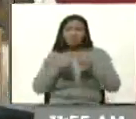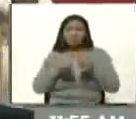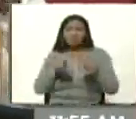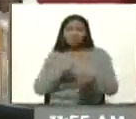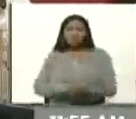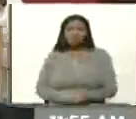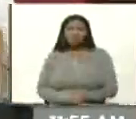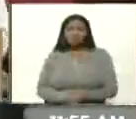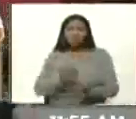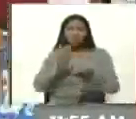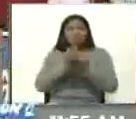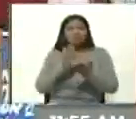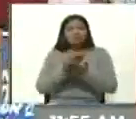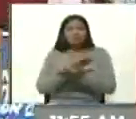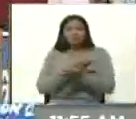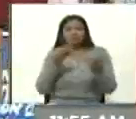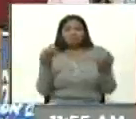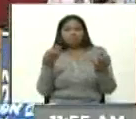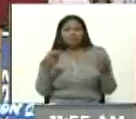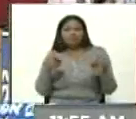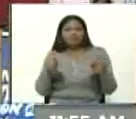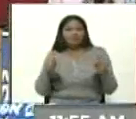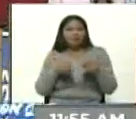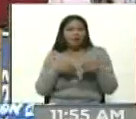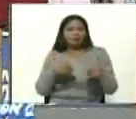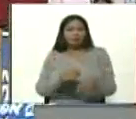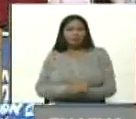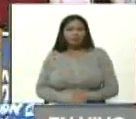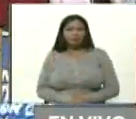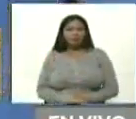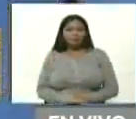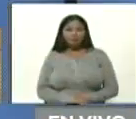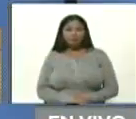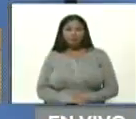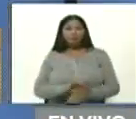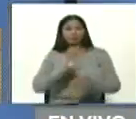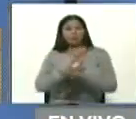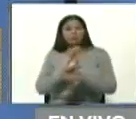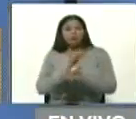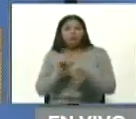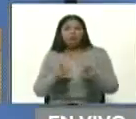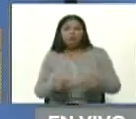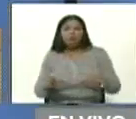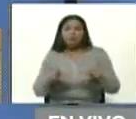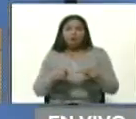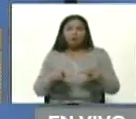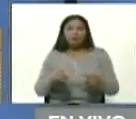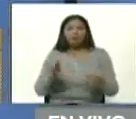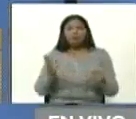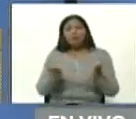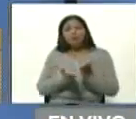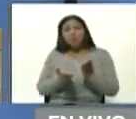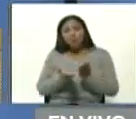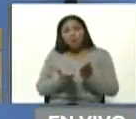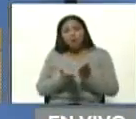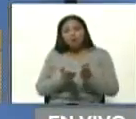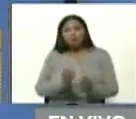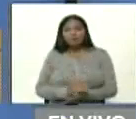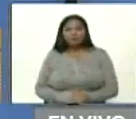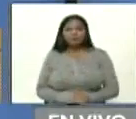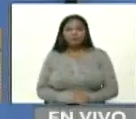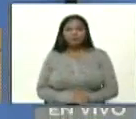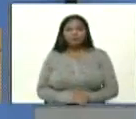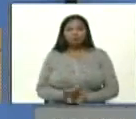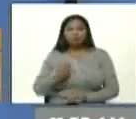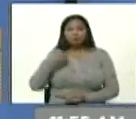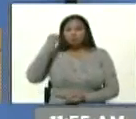que como siempre, impecable, ¿no? Impecable. Resguardo de instalaciones, de los colegios. Creo